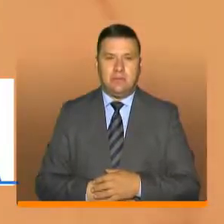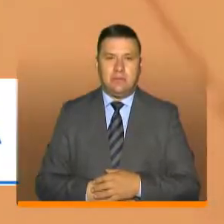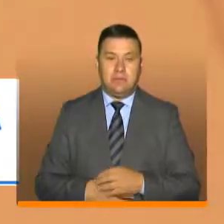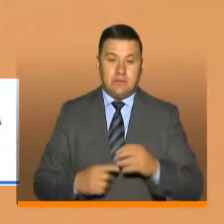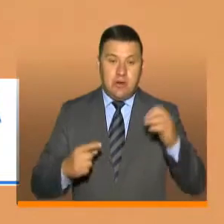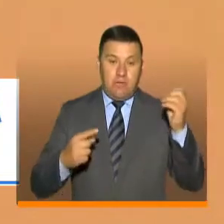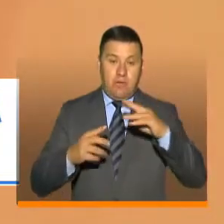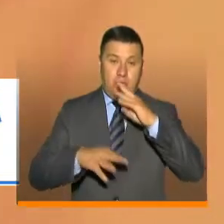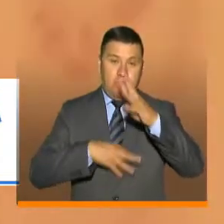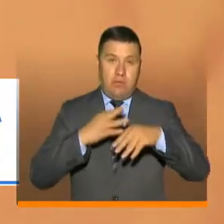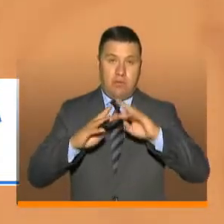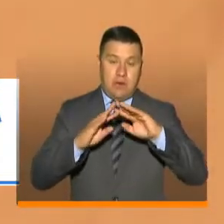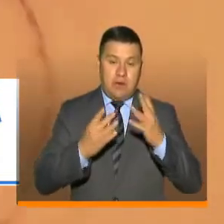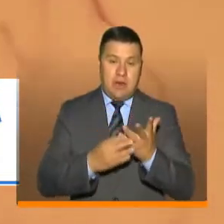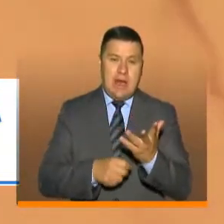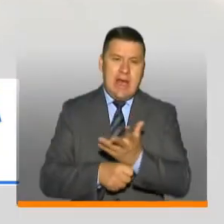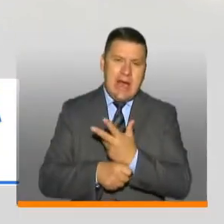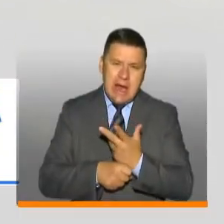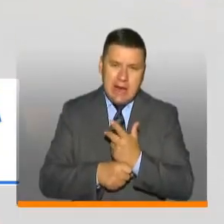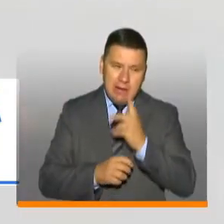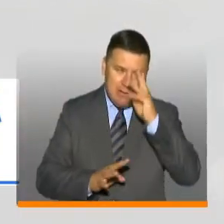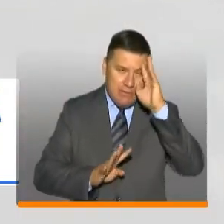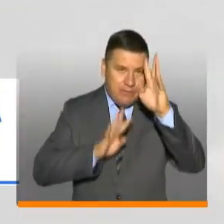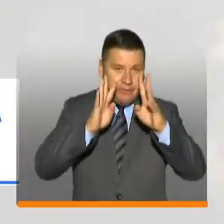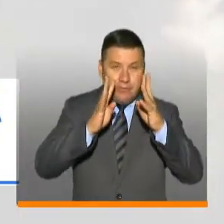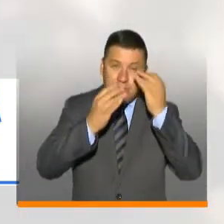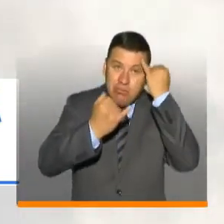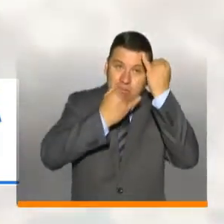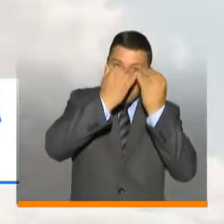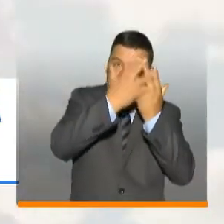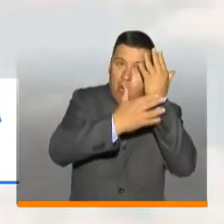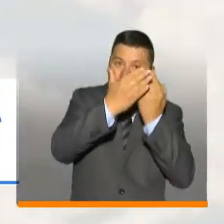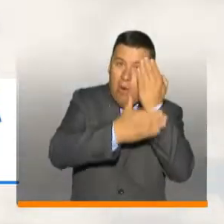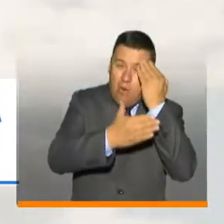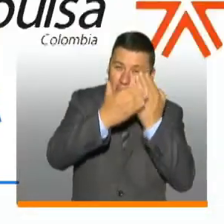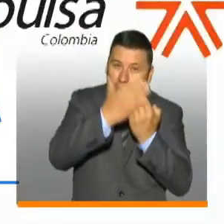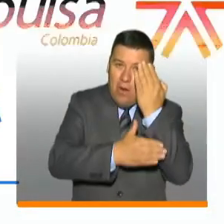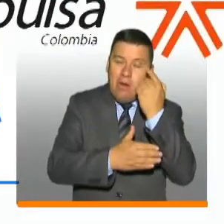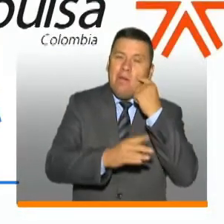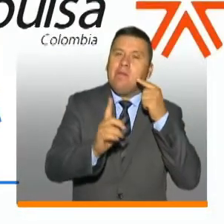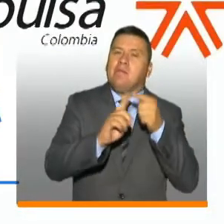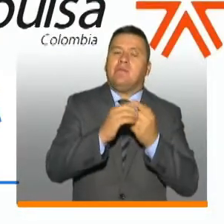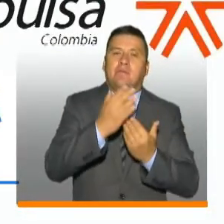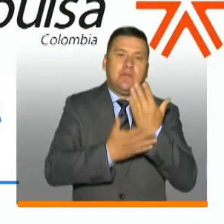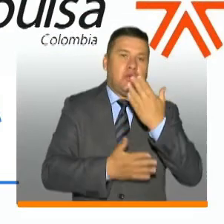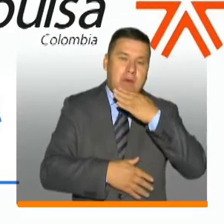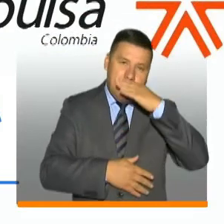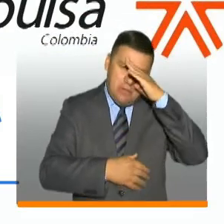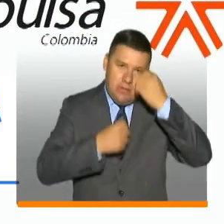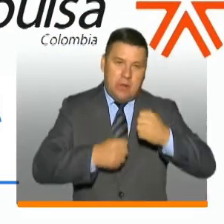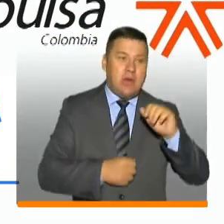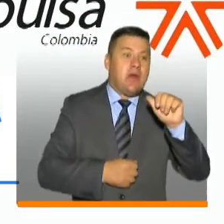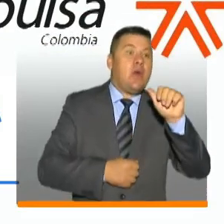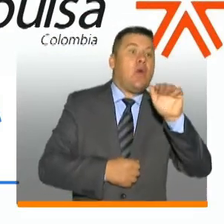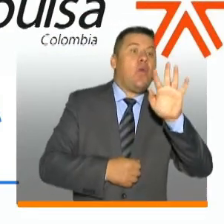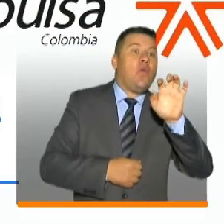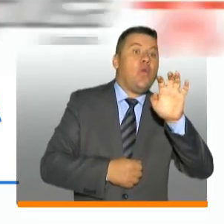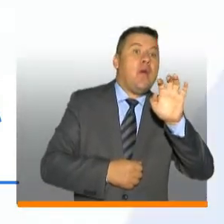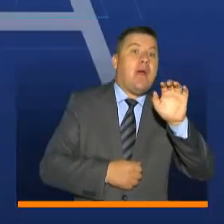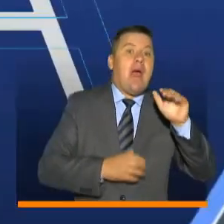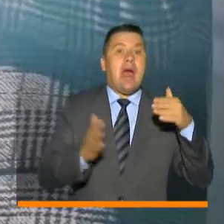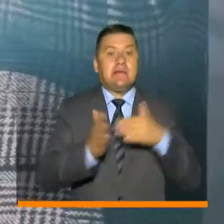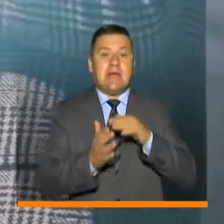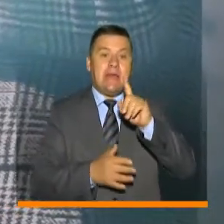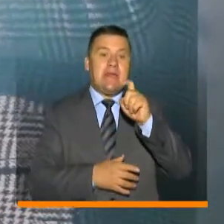Foro Mundial de las Artes, la Cultura, la Creatividad y la Tecnología se desarrollará en Medellín del 9 al 16 de